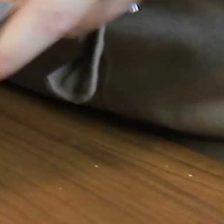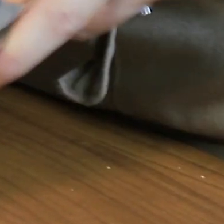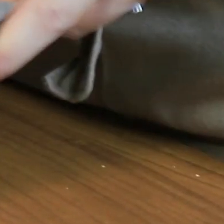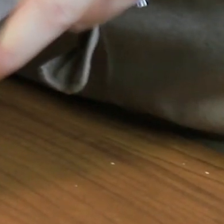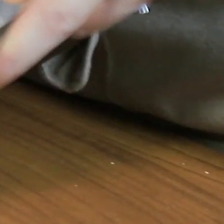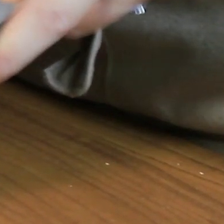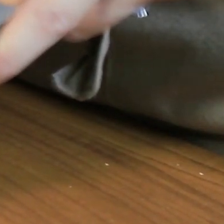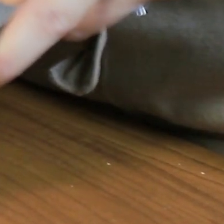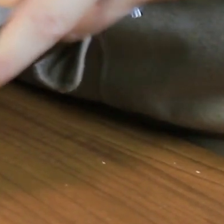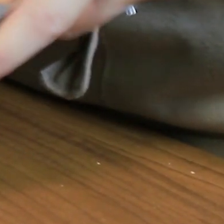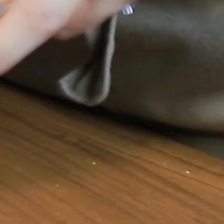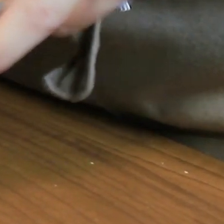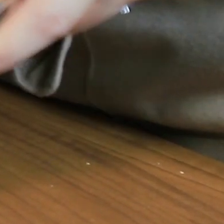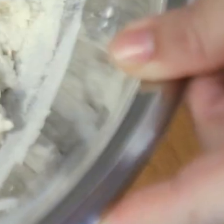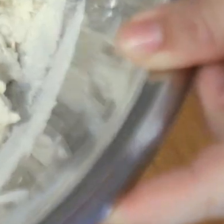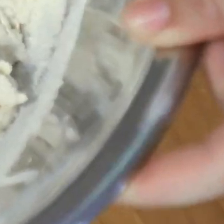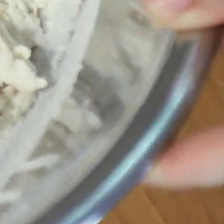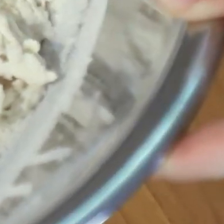mezclar.